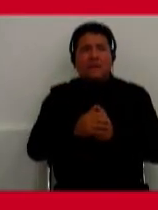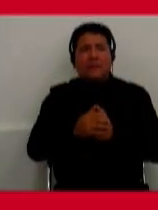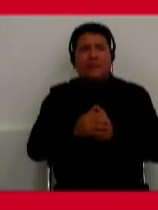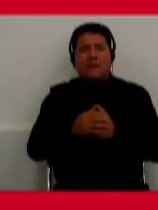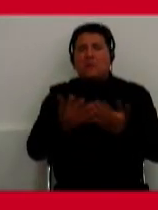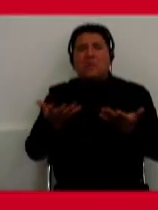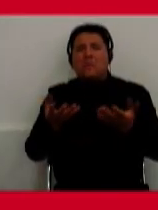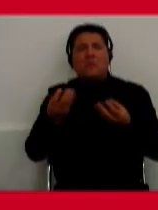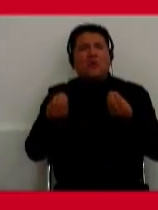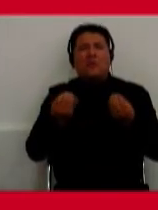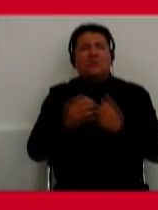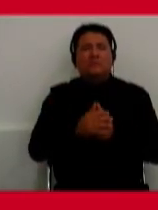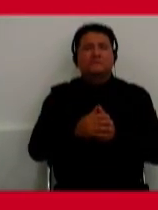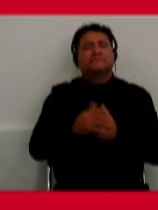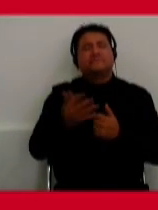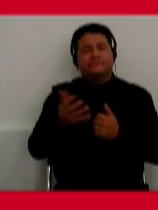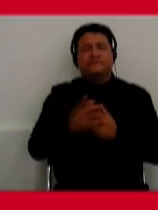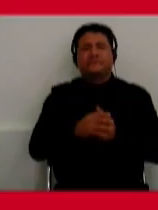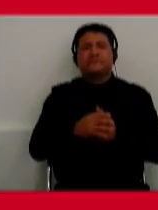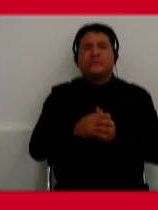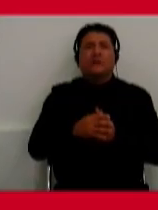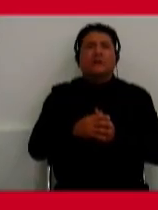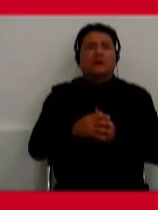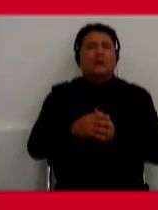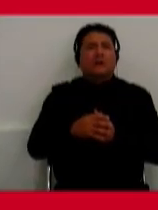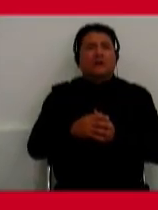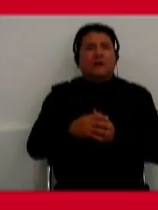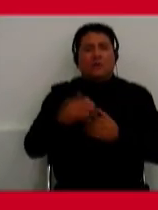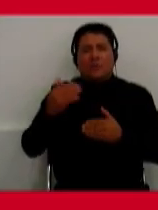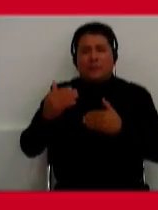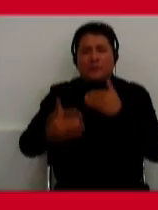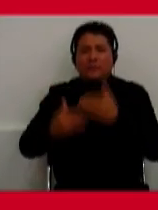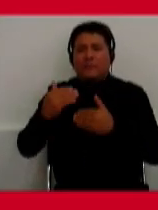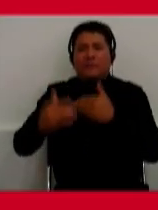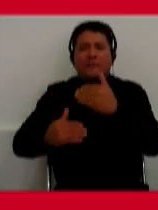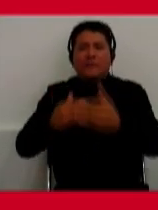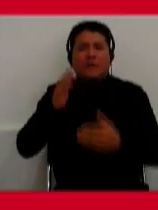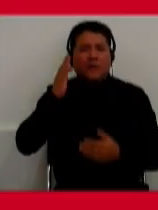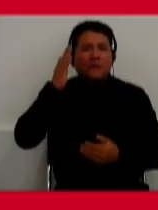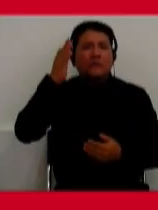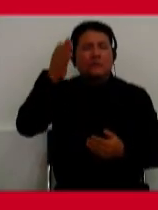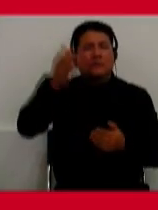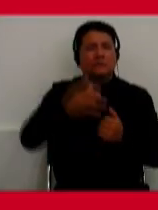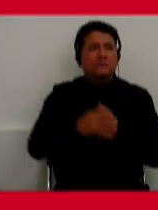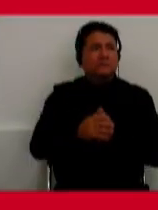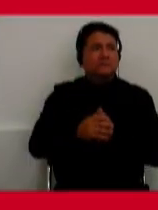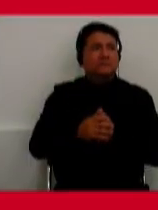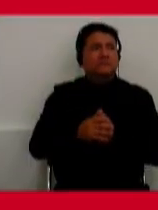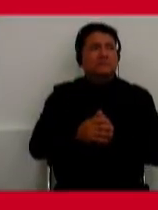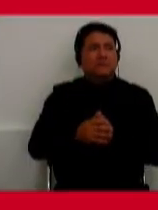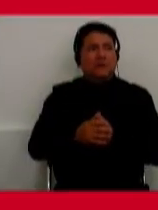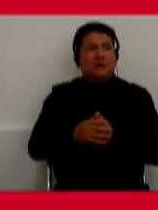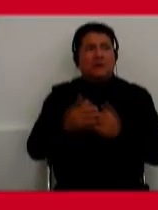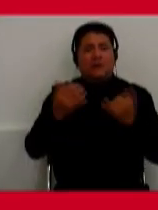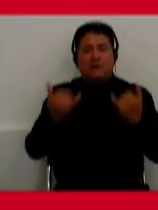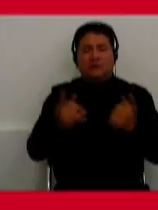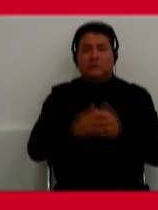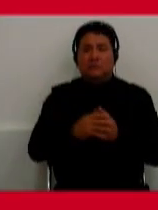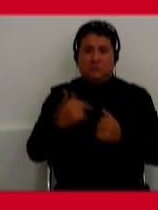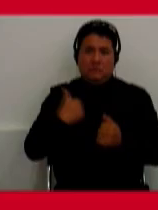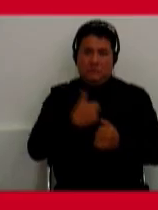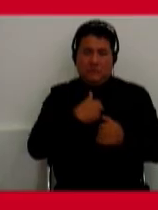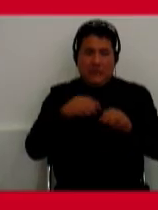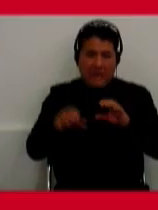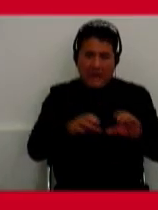zonas y qué posibles pasos podemos hacer a futuro. Si bien es cierto, con esta secuencia que nosotros hemos hecho, otro